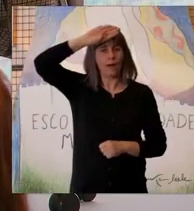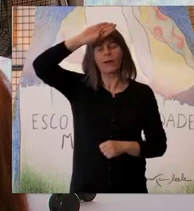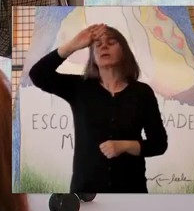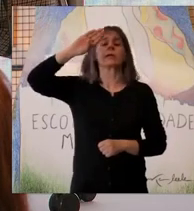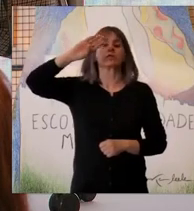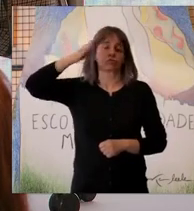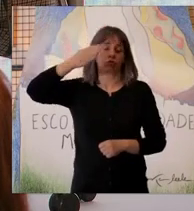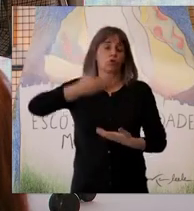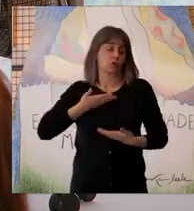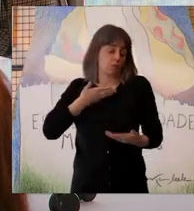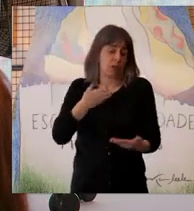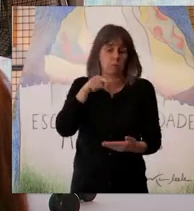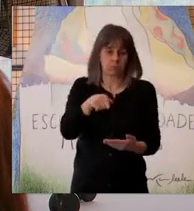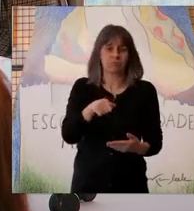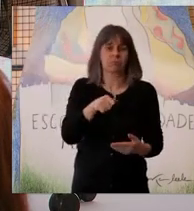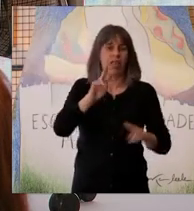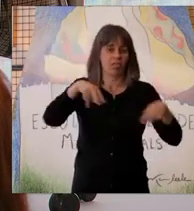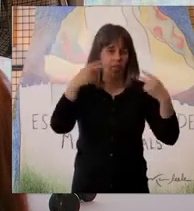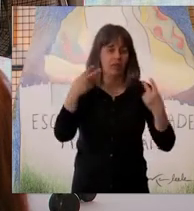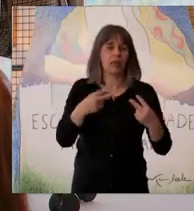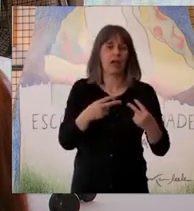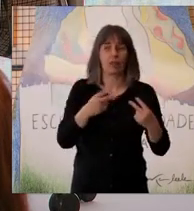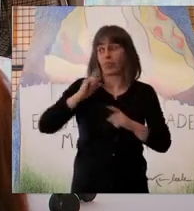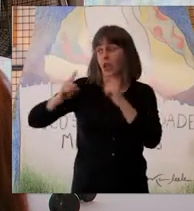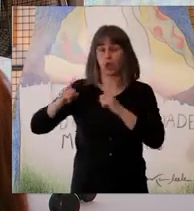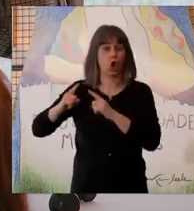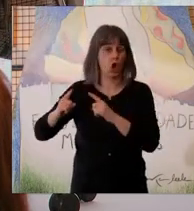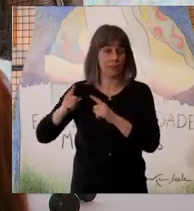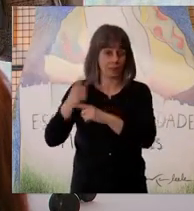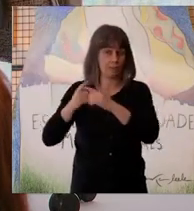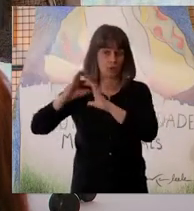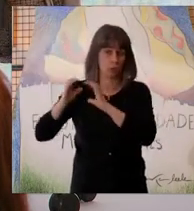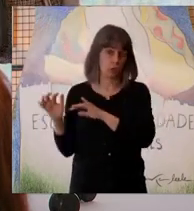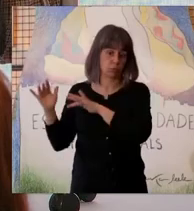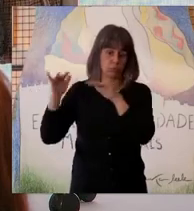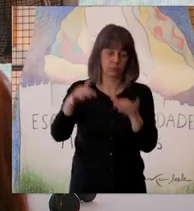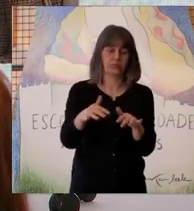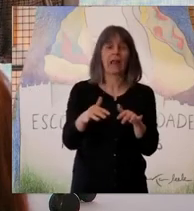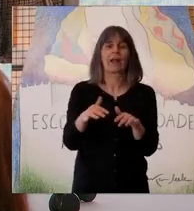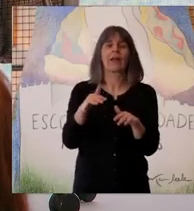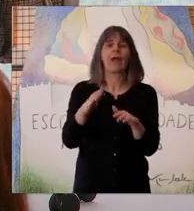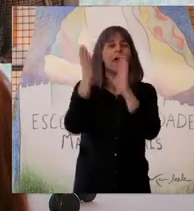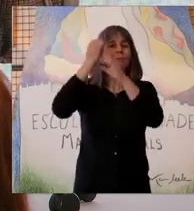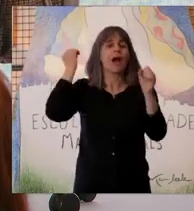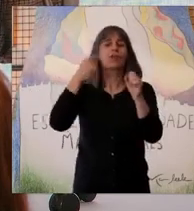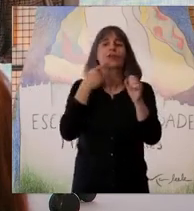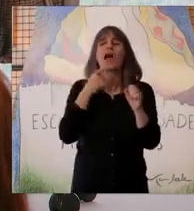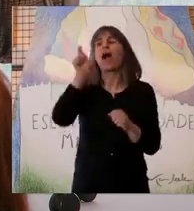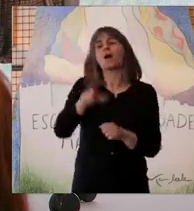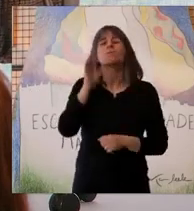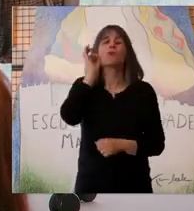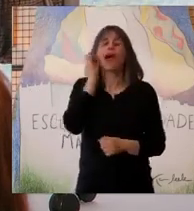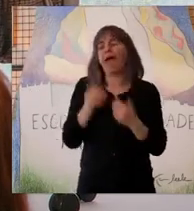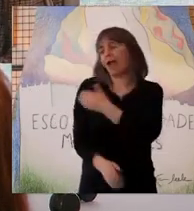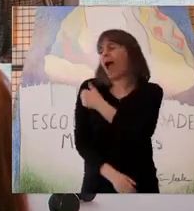y directora de medios y Bueno o sea el embajador era la mujer que se siente a mi lado